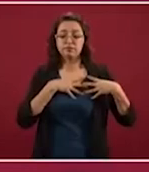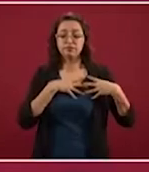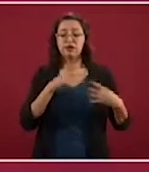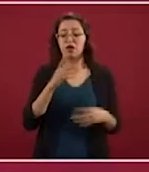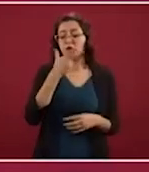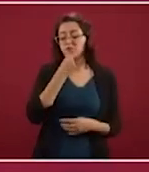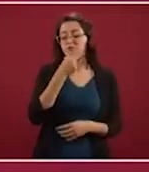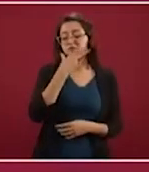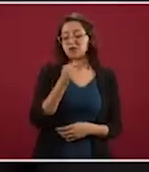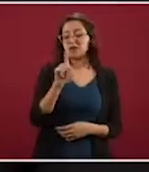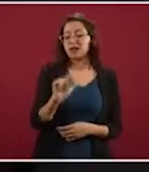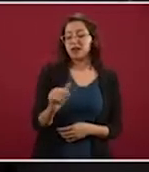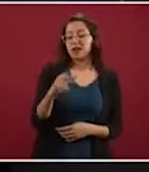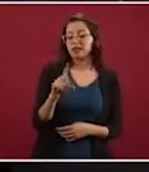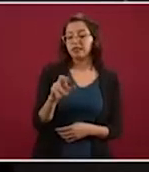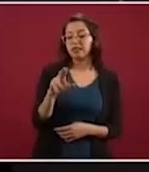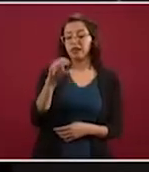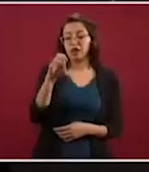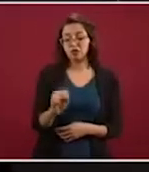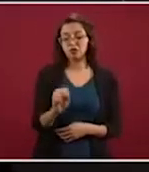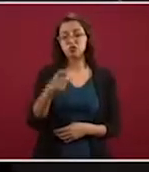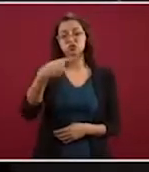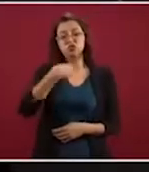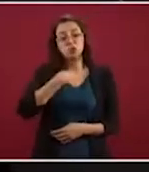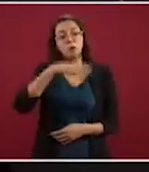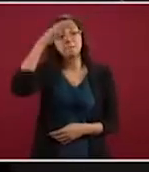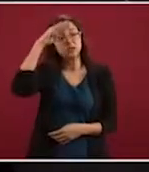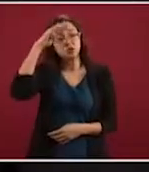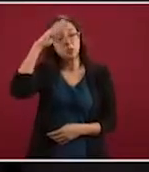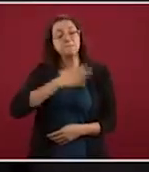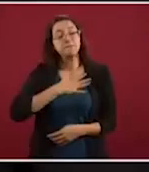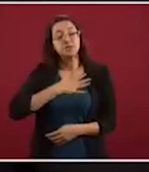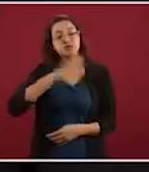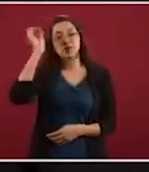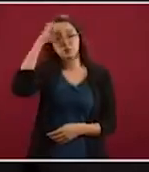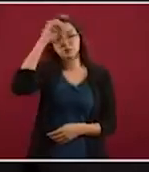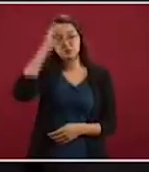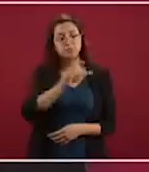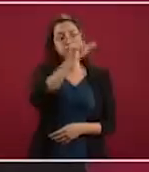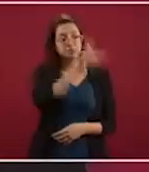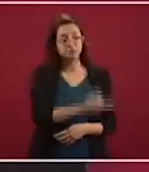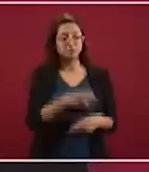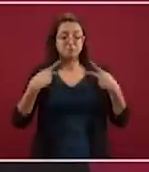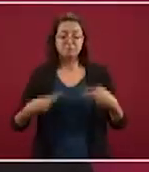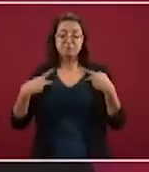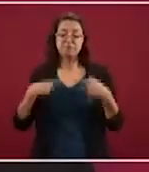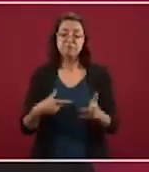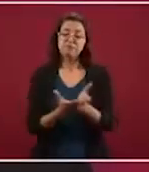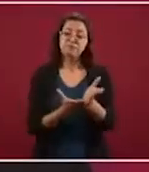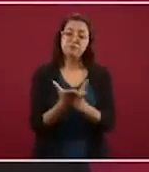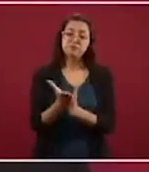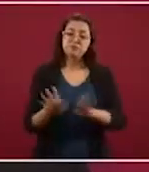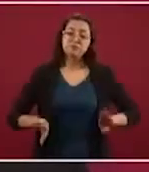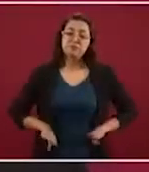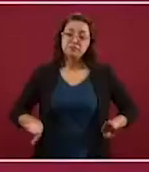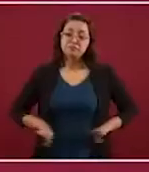Landeros, lo considero, es mi opinión, una gente recta y